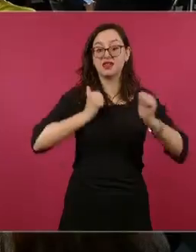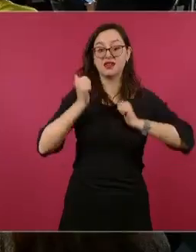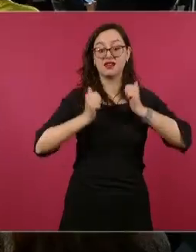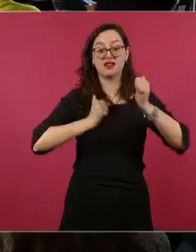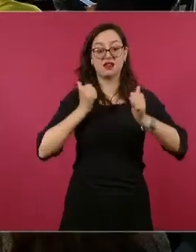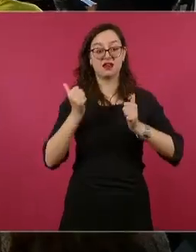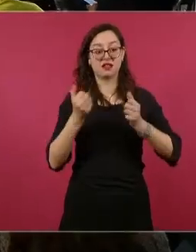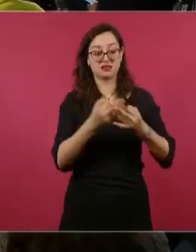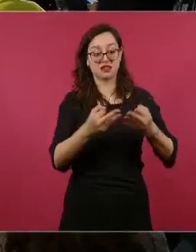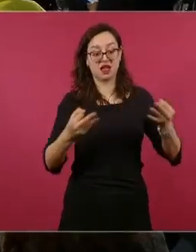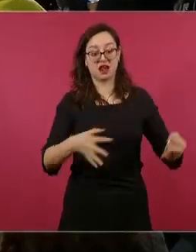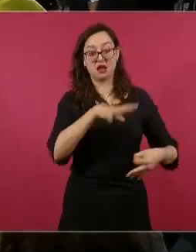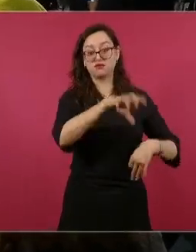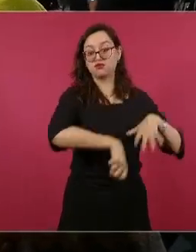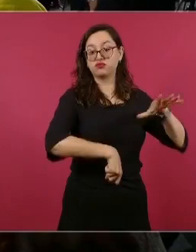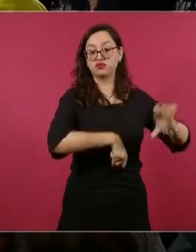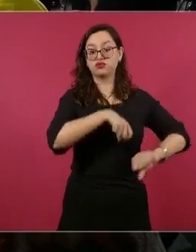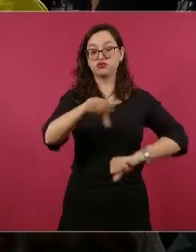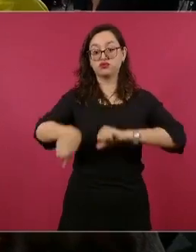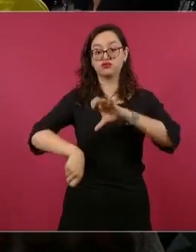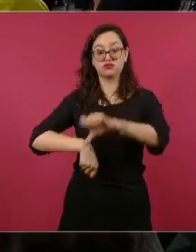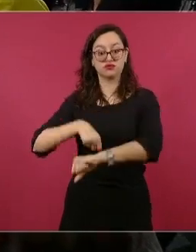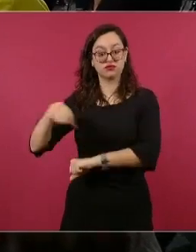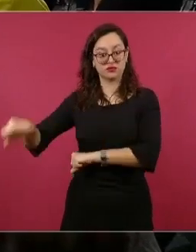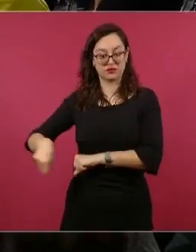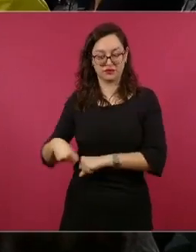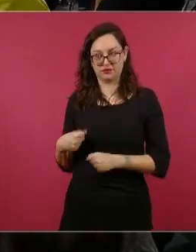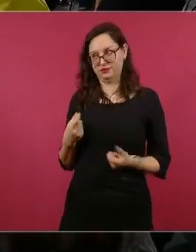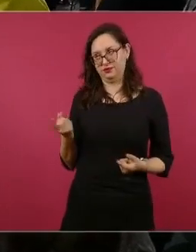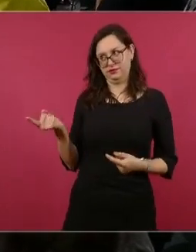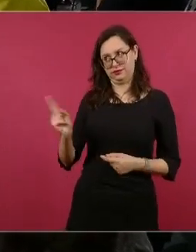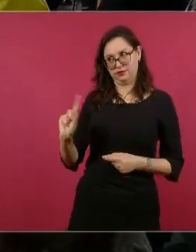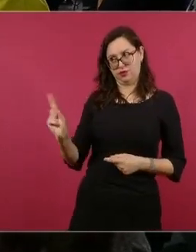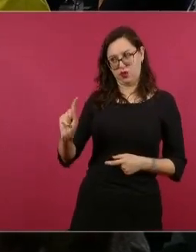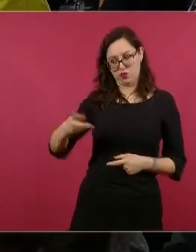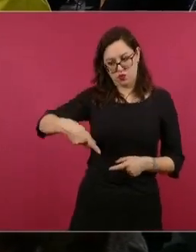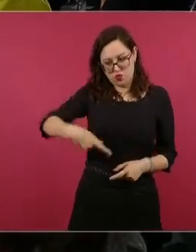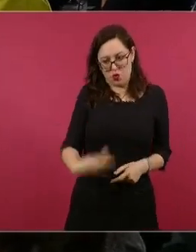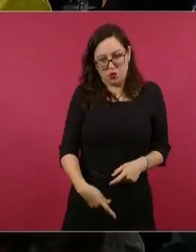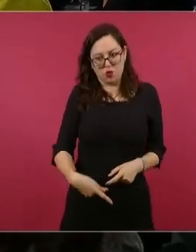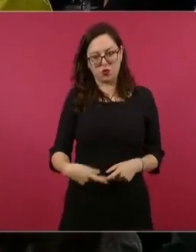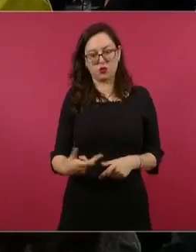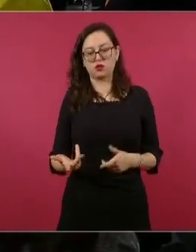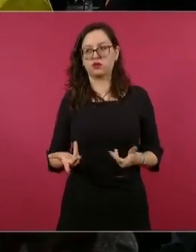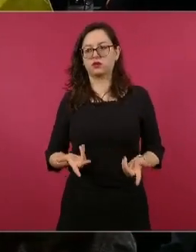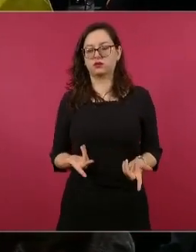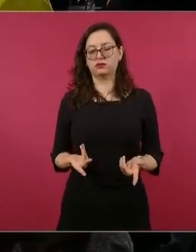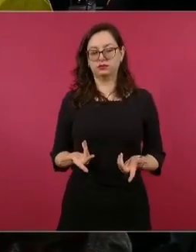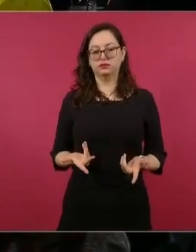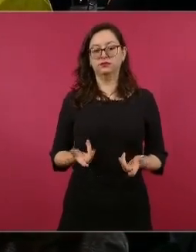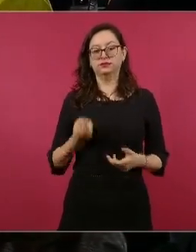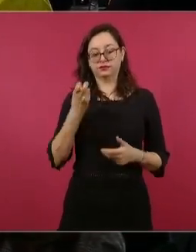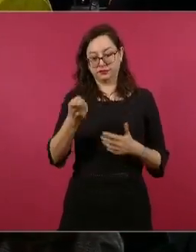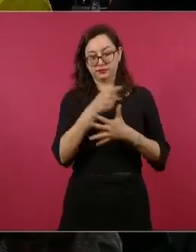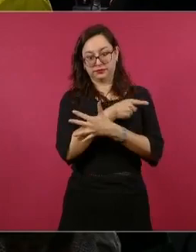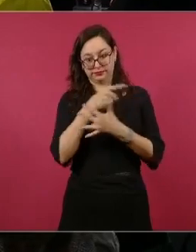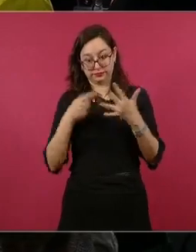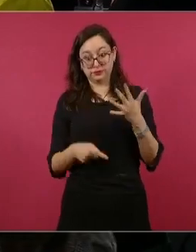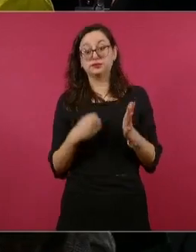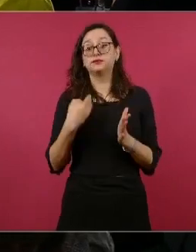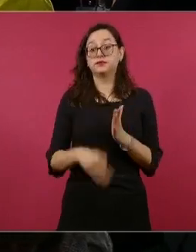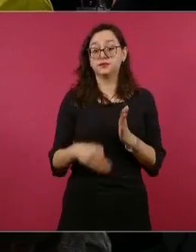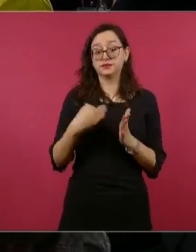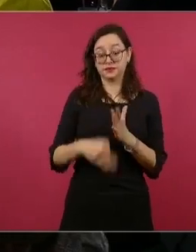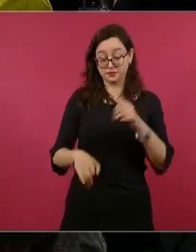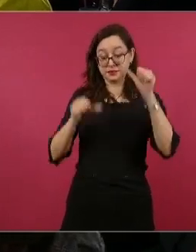de áreas que pertenecen al municipio y al pueblo. Esos son mis pendientes.